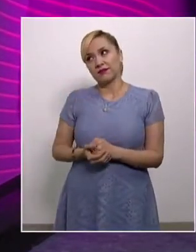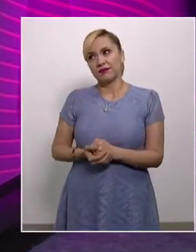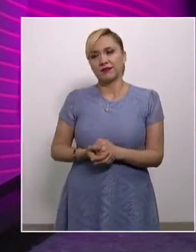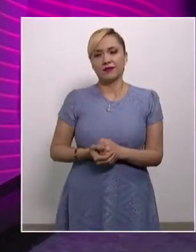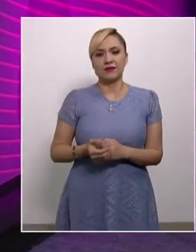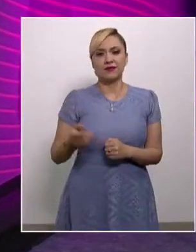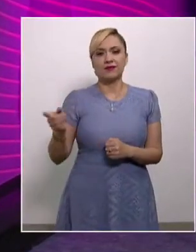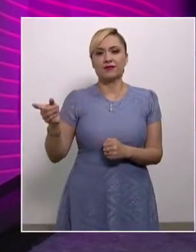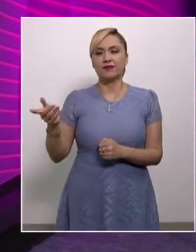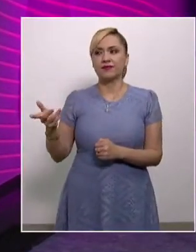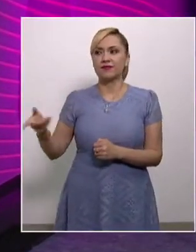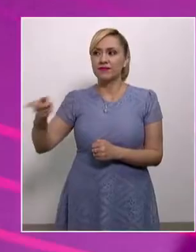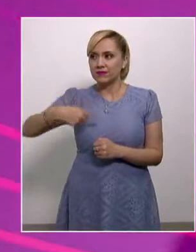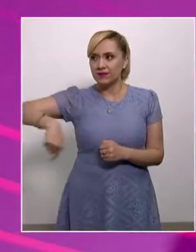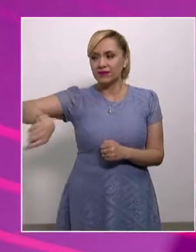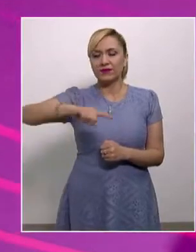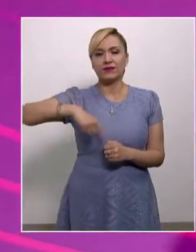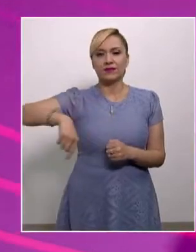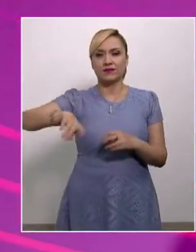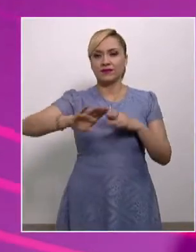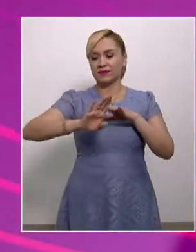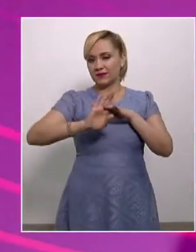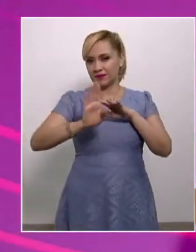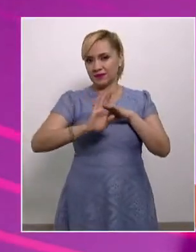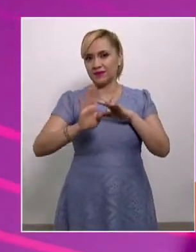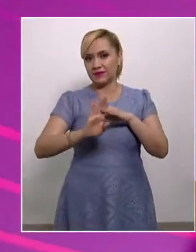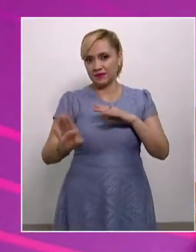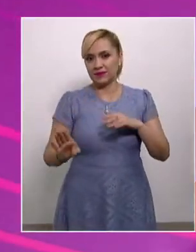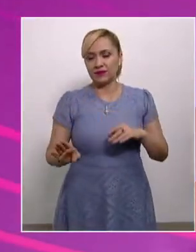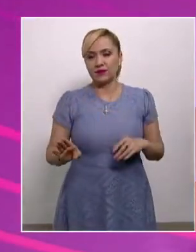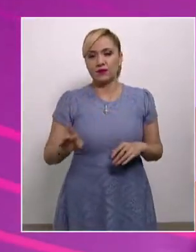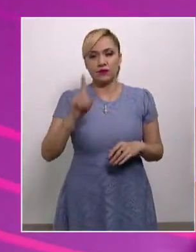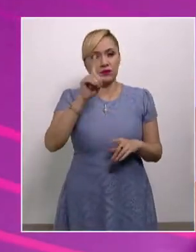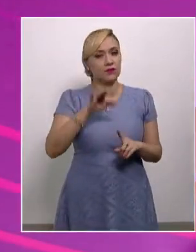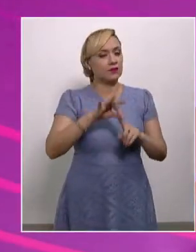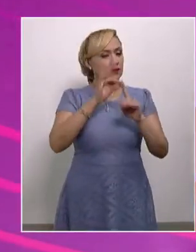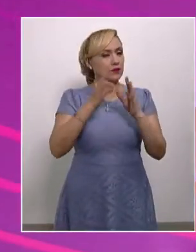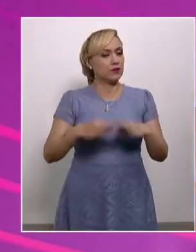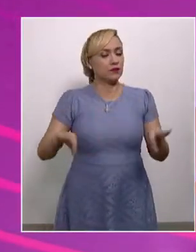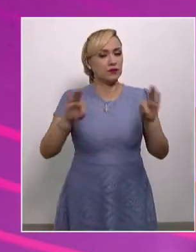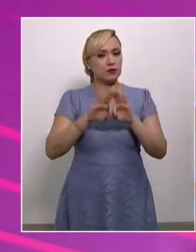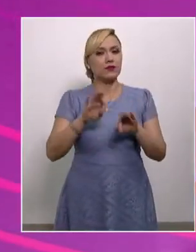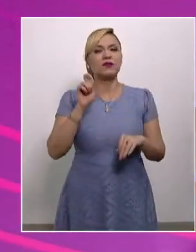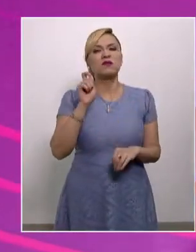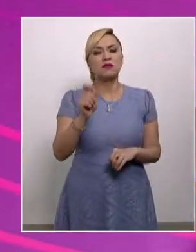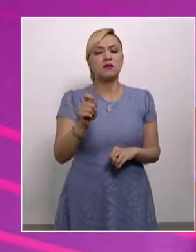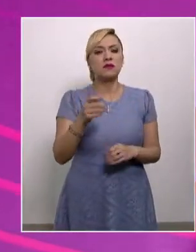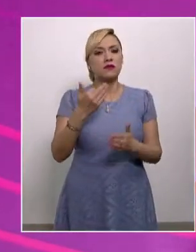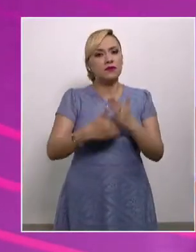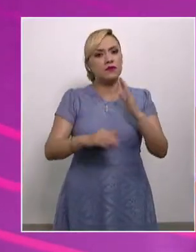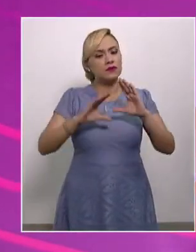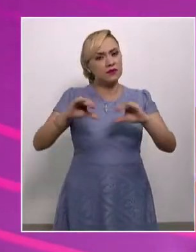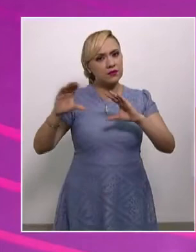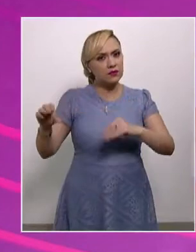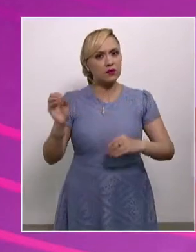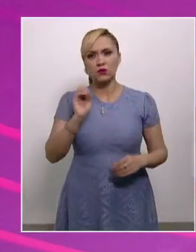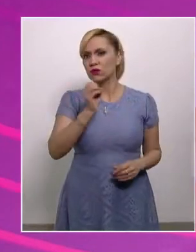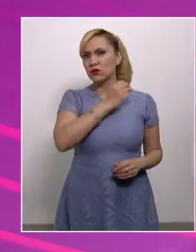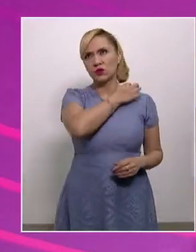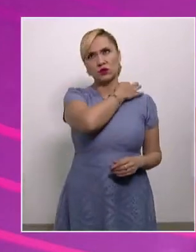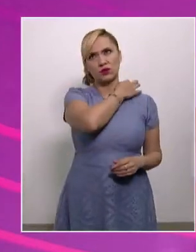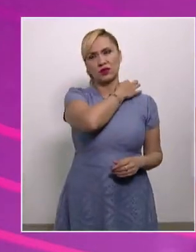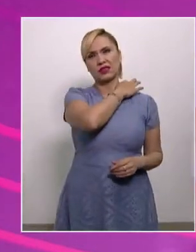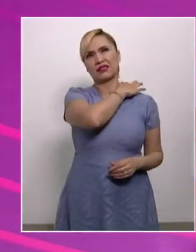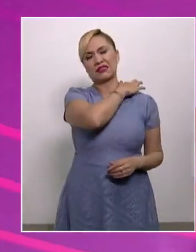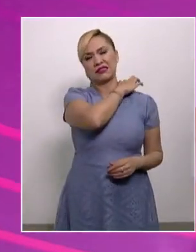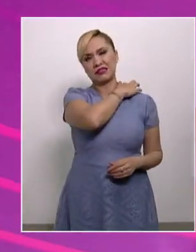los que pueden tener acceso la población en tránsito. Un elemento fundamental que nosotros hemos visto también es que no se capacita. O sea, puede haber, no